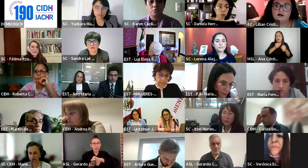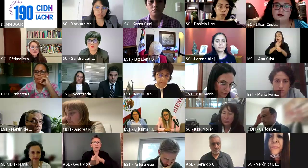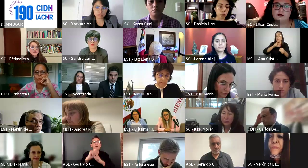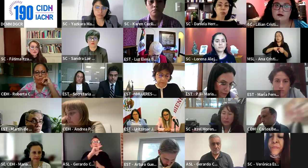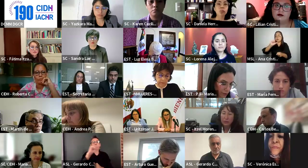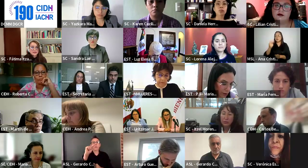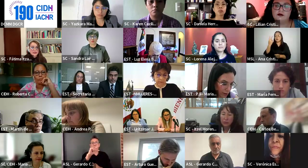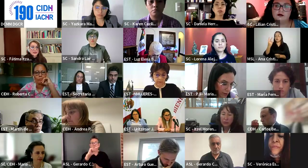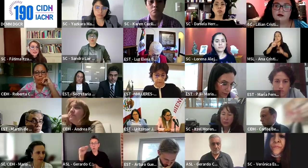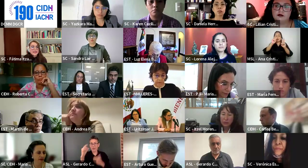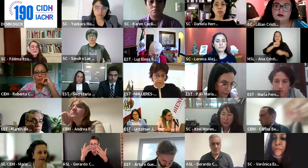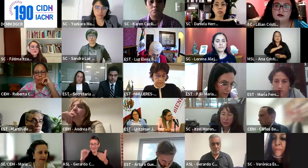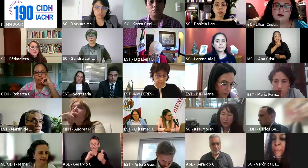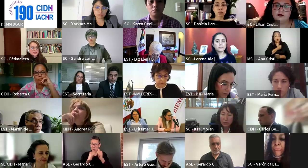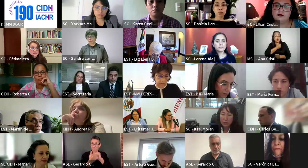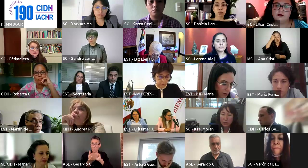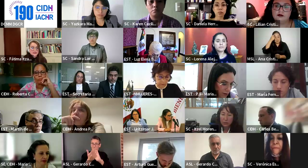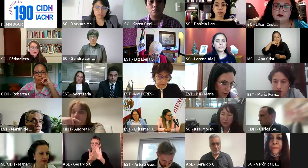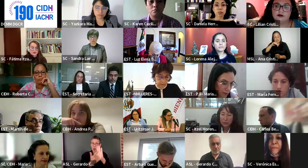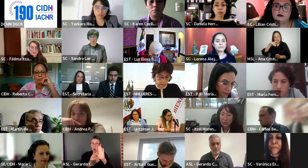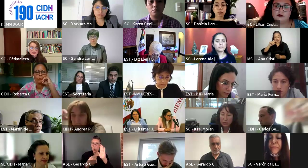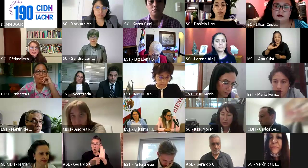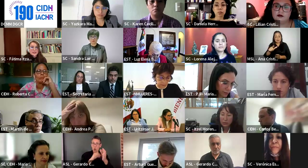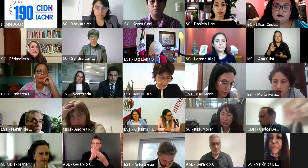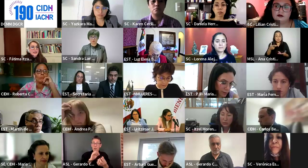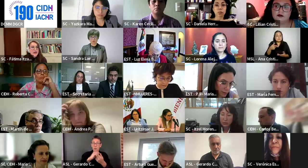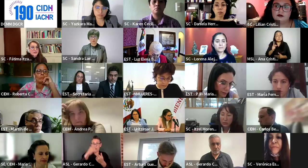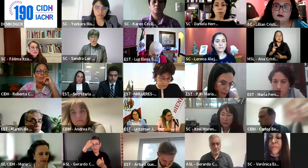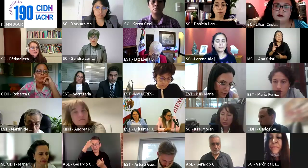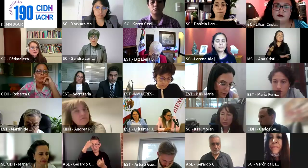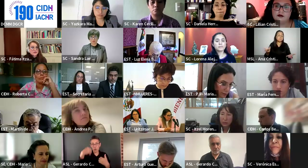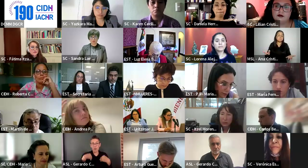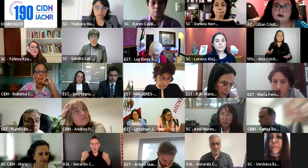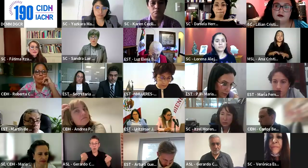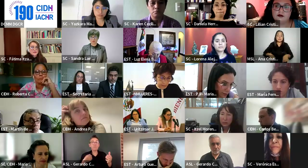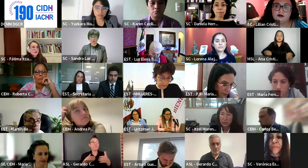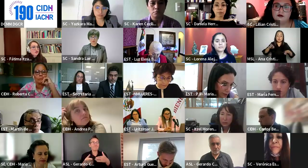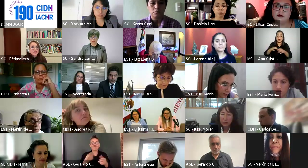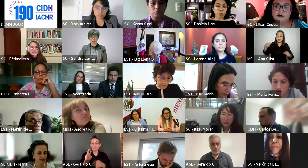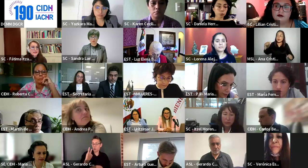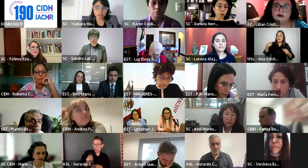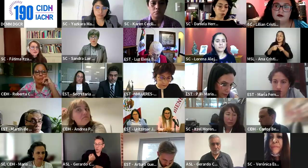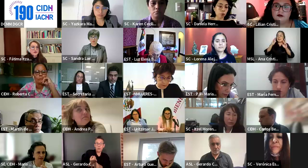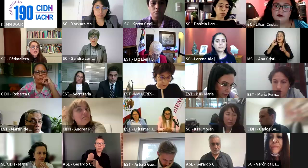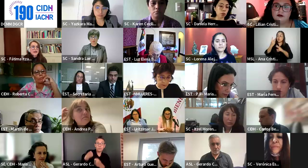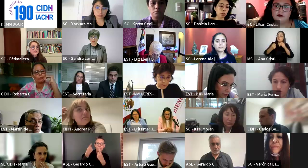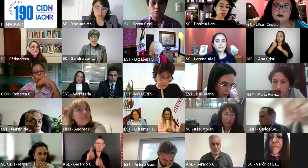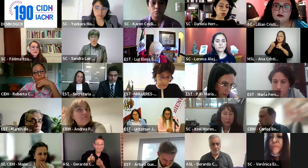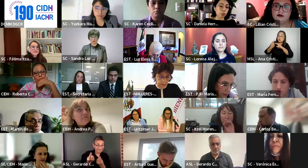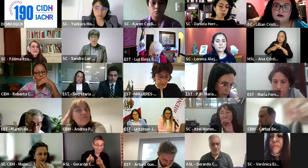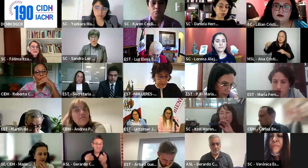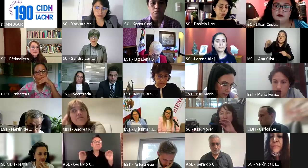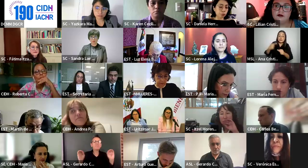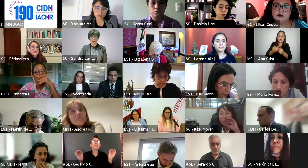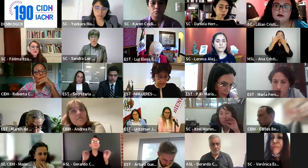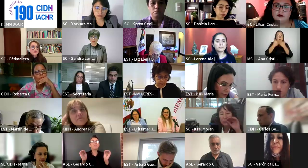en materia de salud mental, es importante reconocer que a 2 años de su implementación no se han hecho